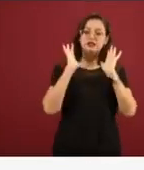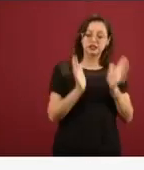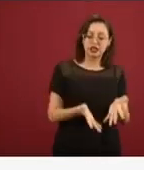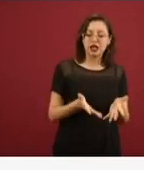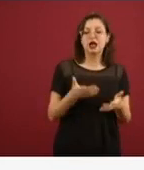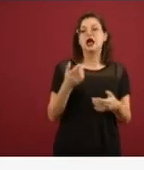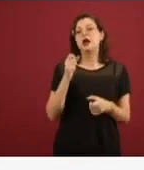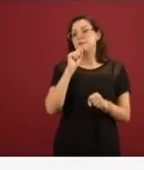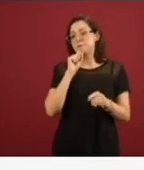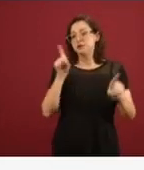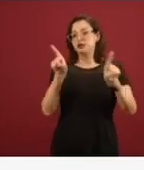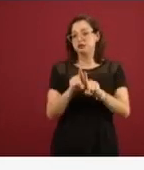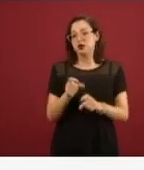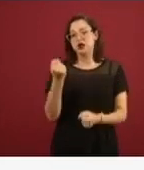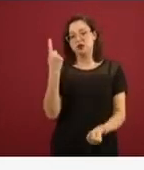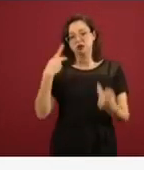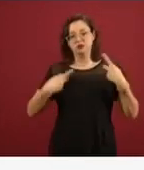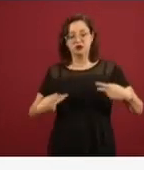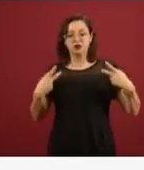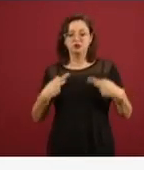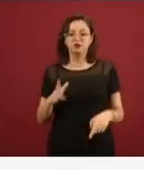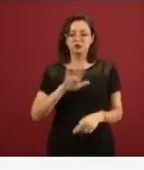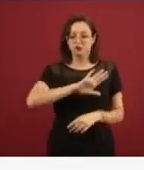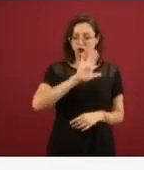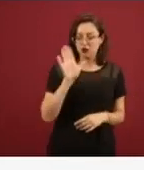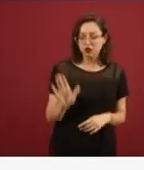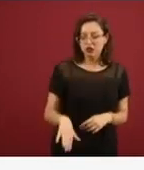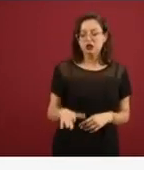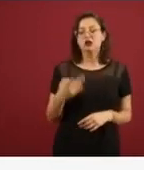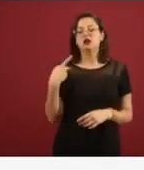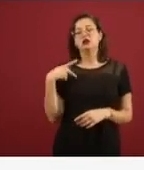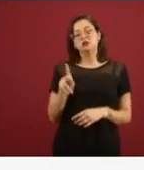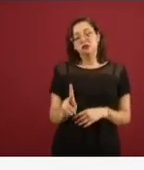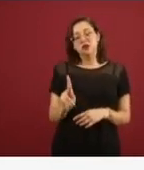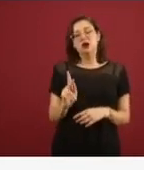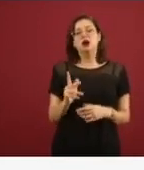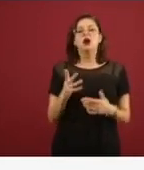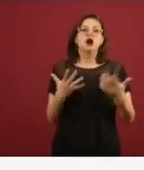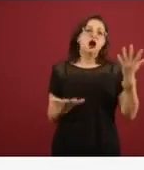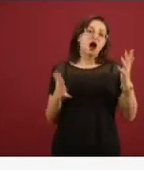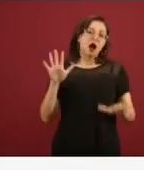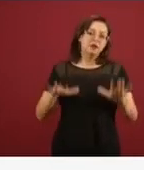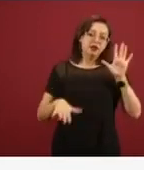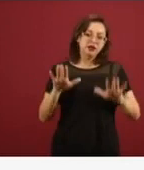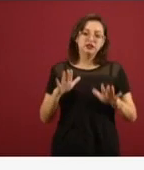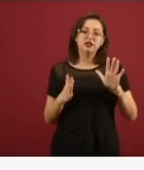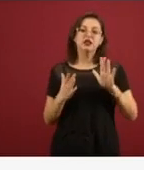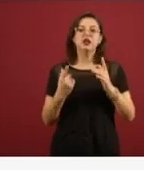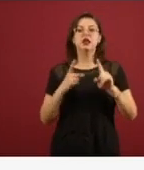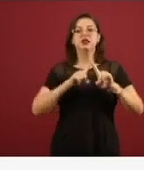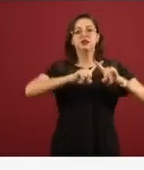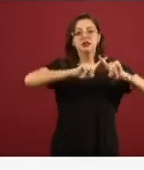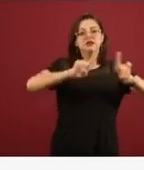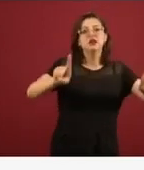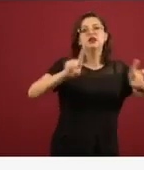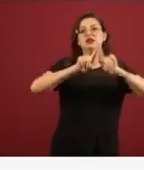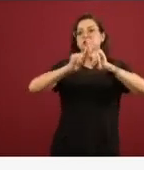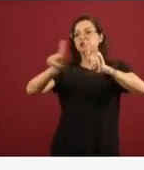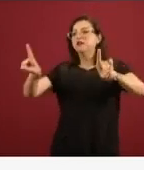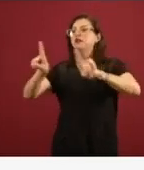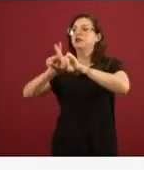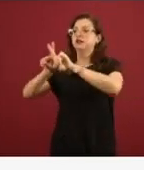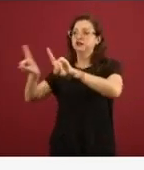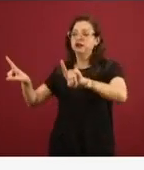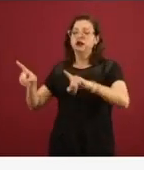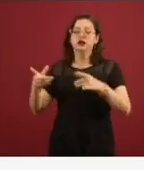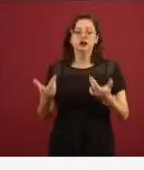las personas también que han fallecido. Sin embargo, puede haber en un momento diferencias en función a qué se están refiriendo, ¿no? Nos